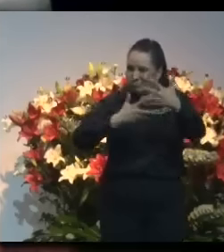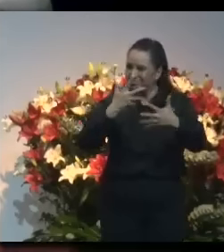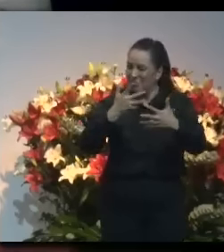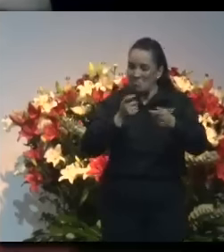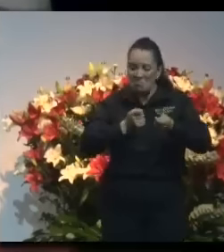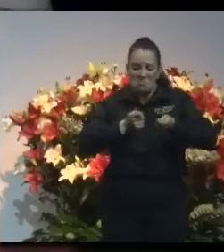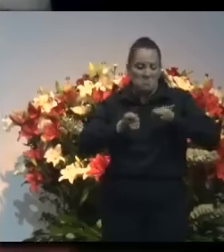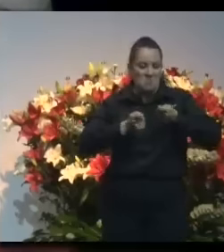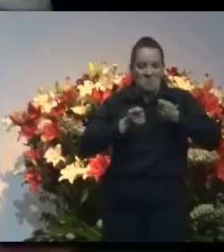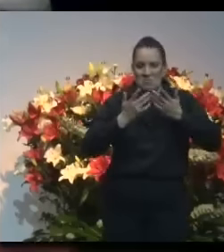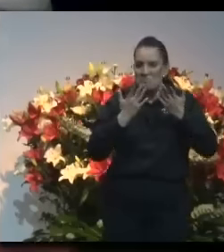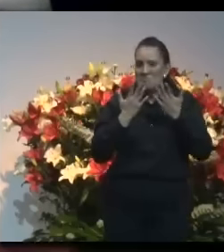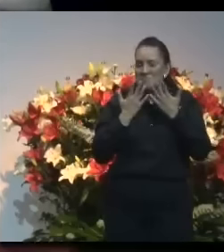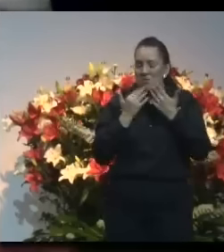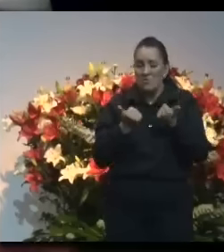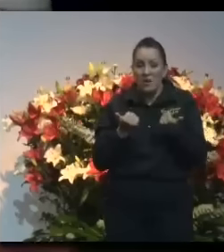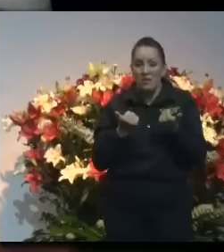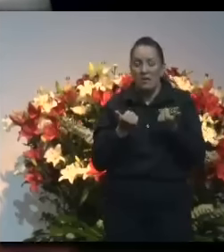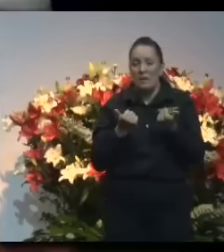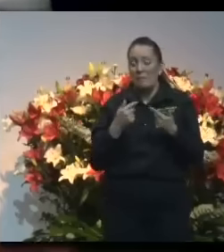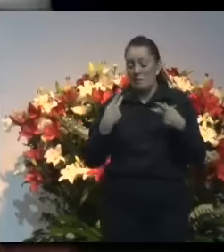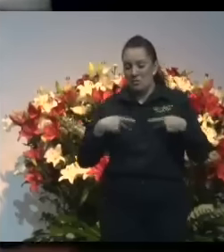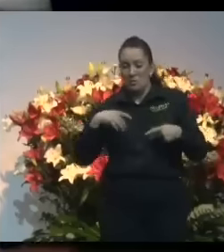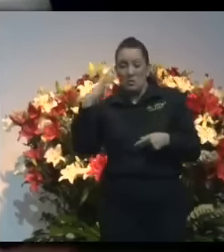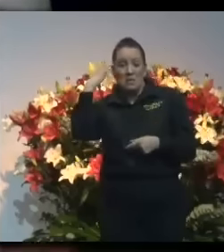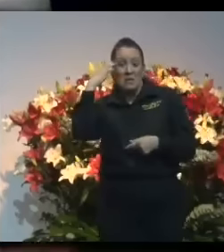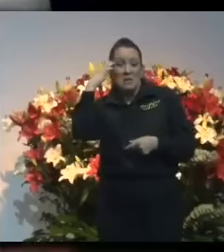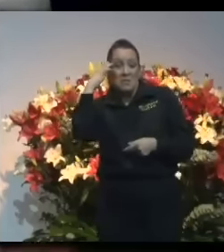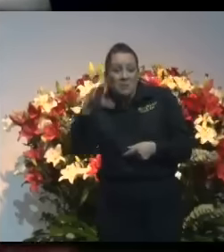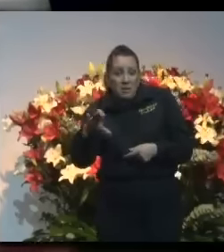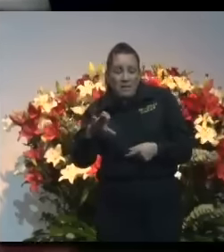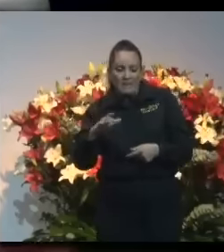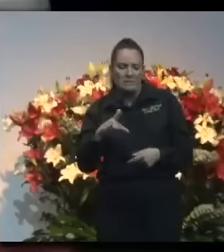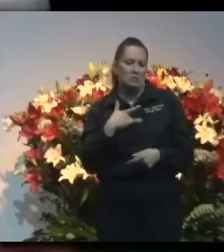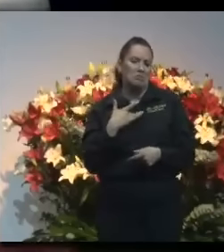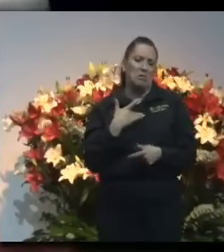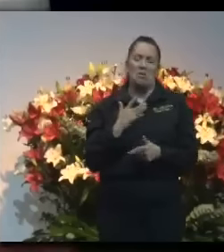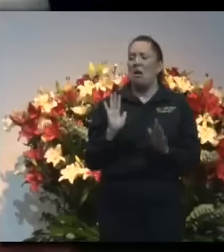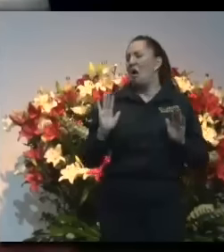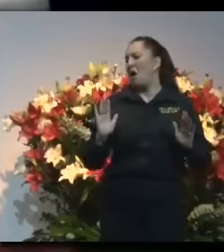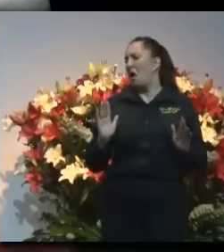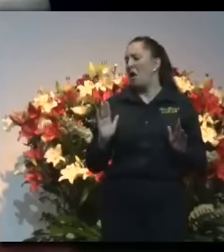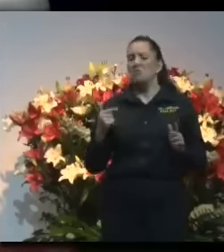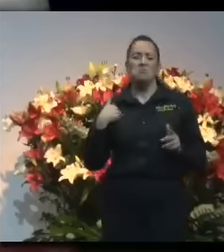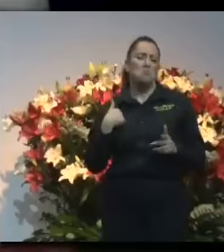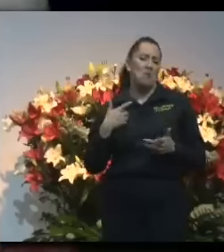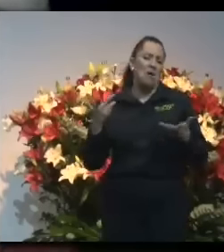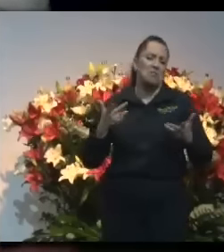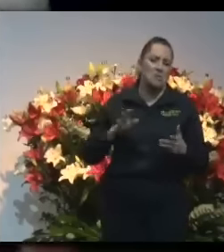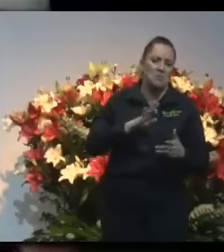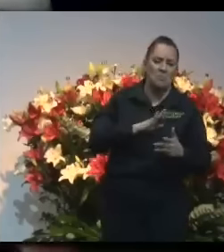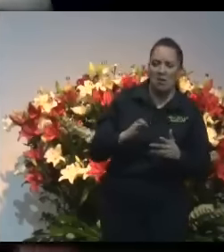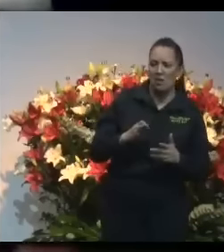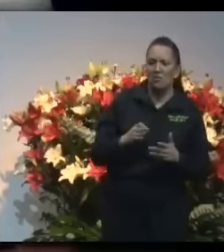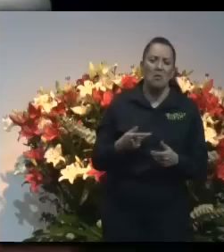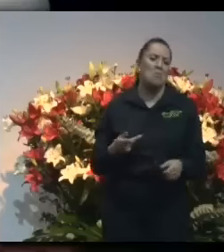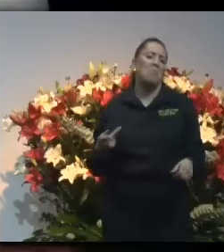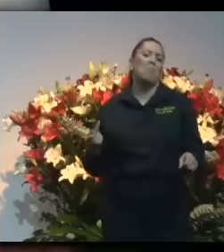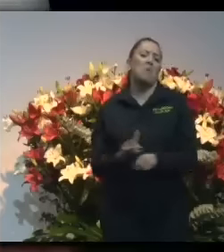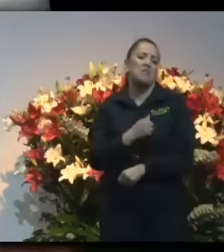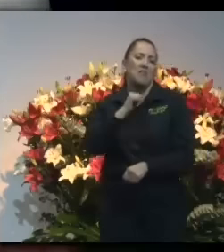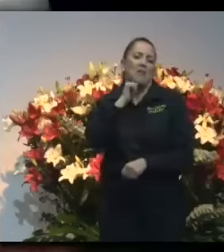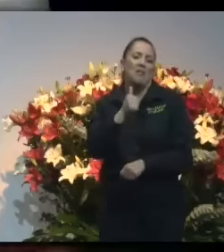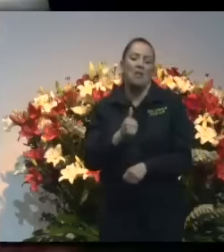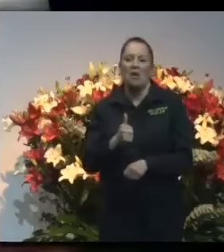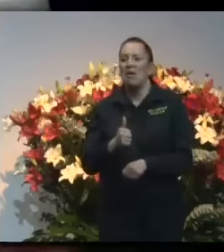control. Los delincuentes sienten que pueden actuar con absoluta impunidad. Por ejemplo, aquí en la Ciudad de México